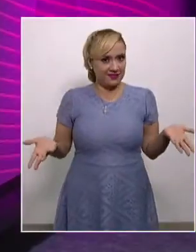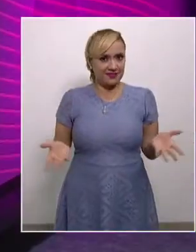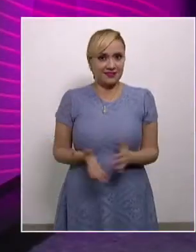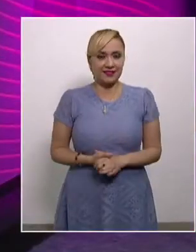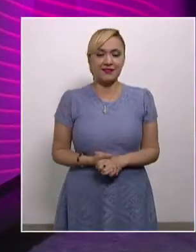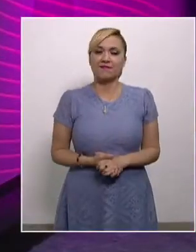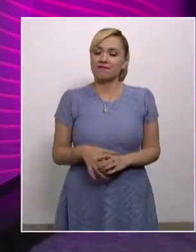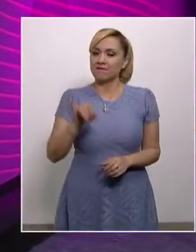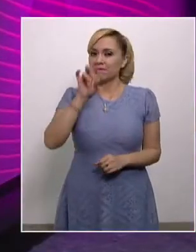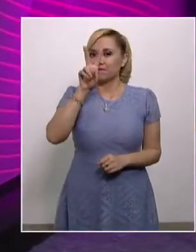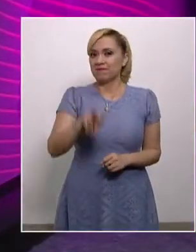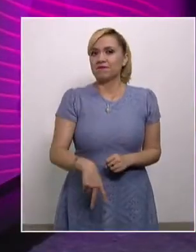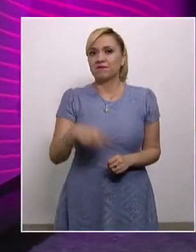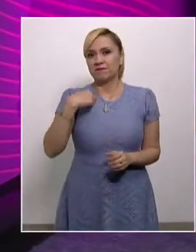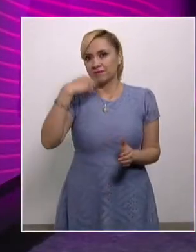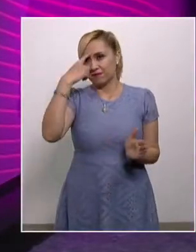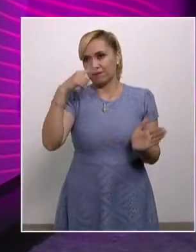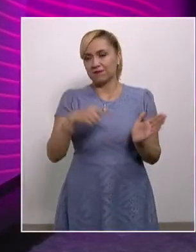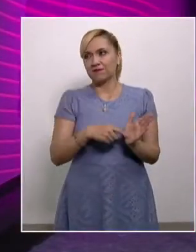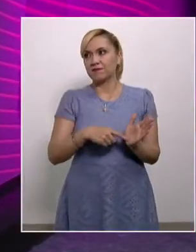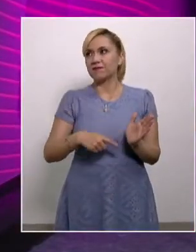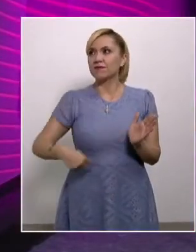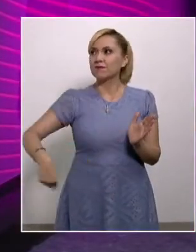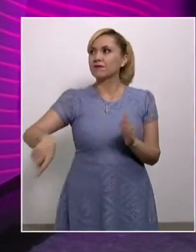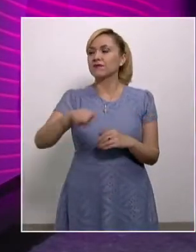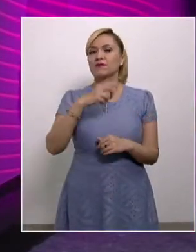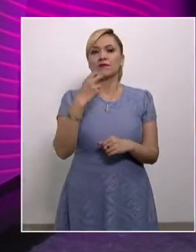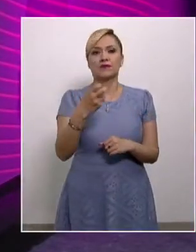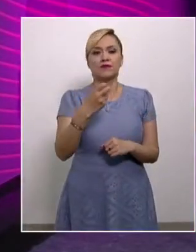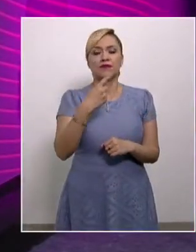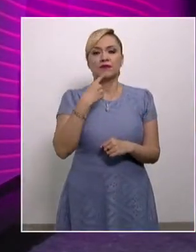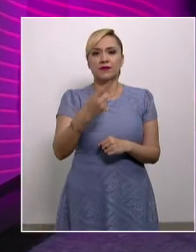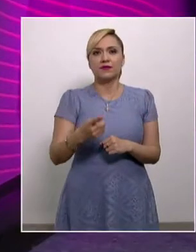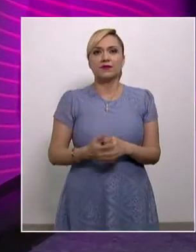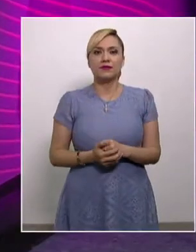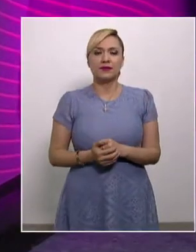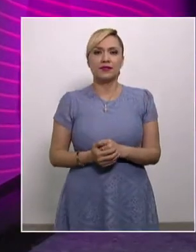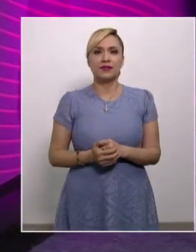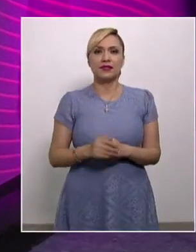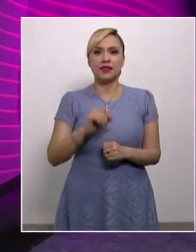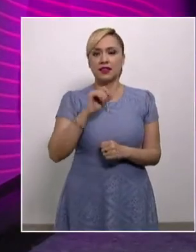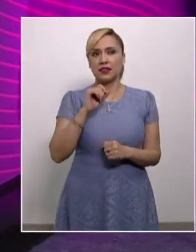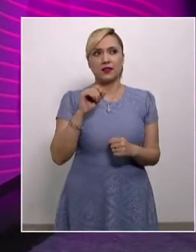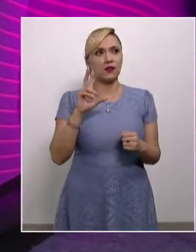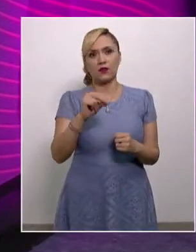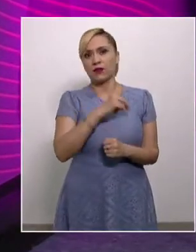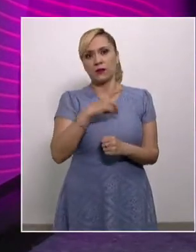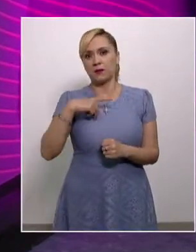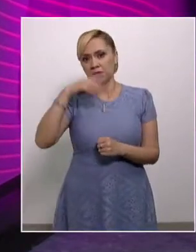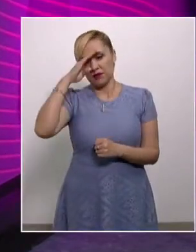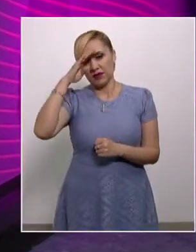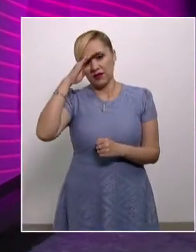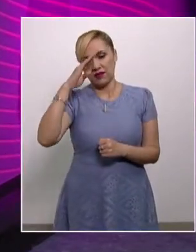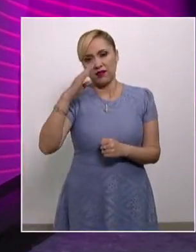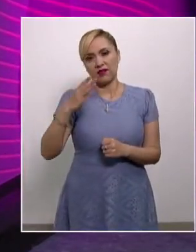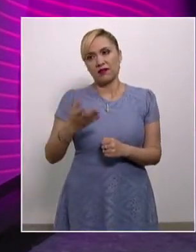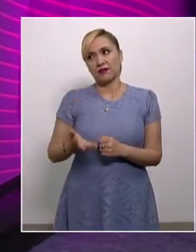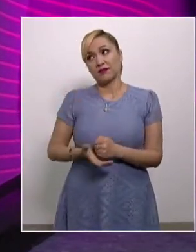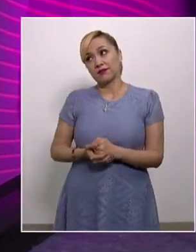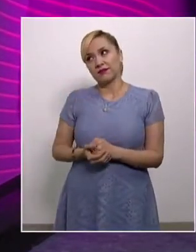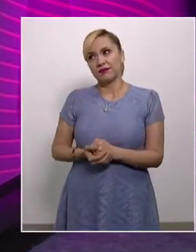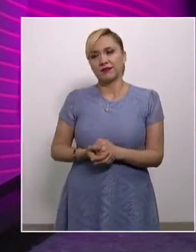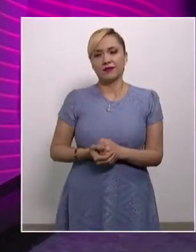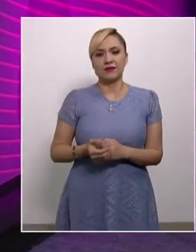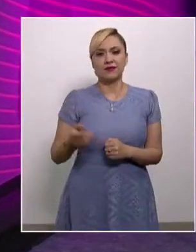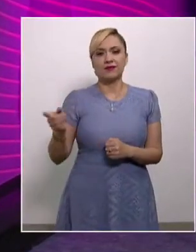¿no? Totalmente. Creo que parte de lo que se va mencionando es como también tampoco estigmatizar como a los servicios a